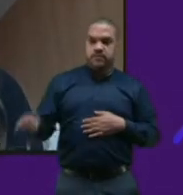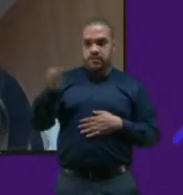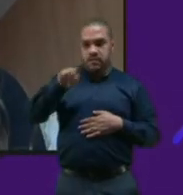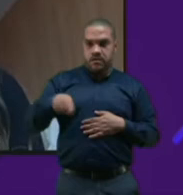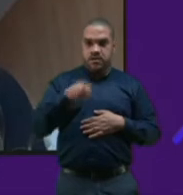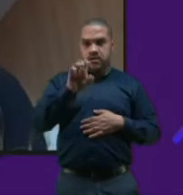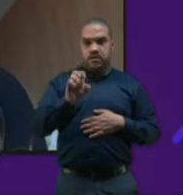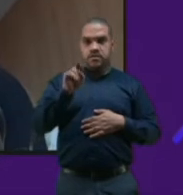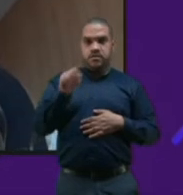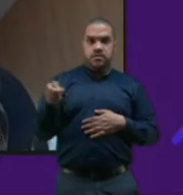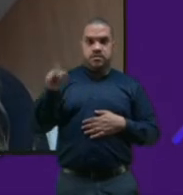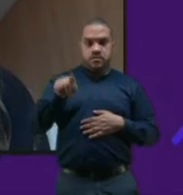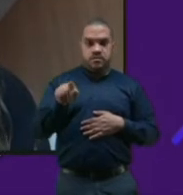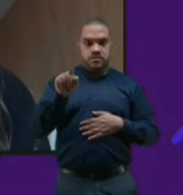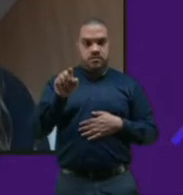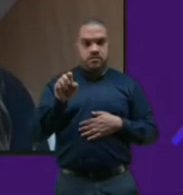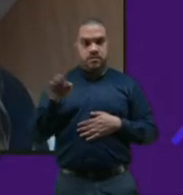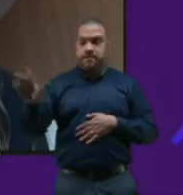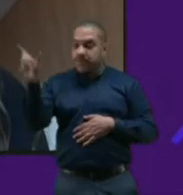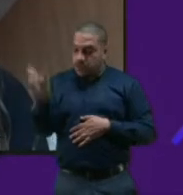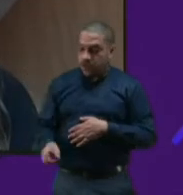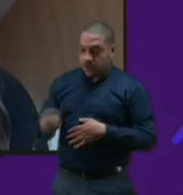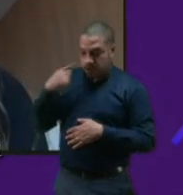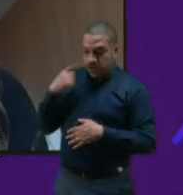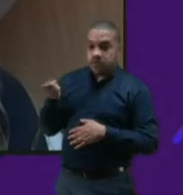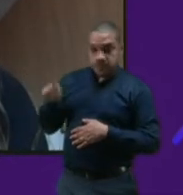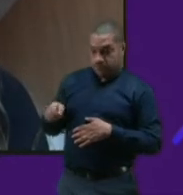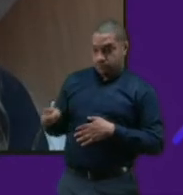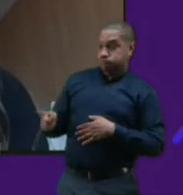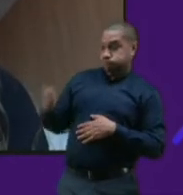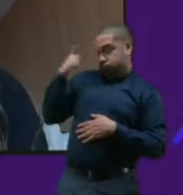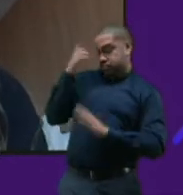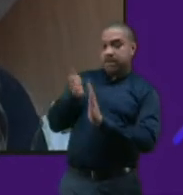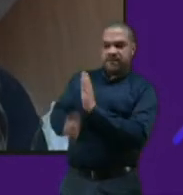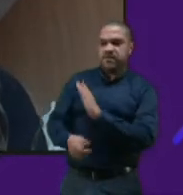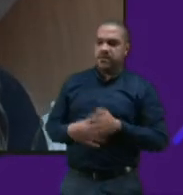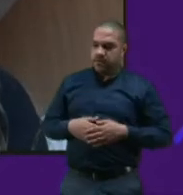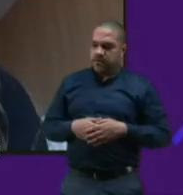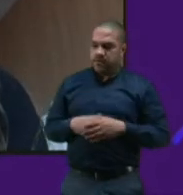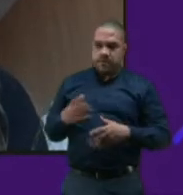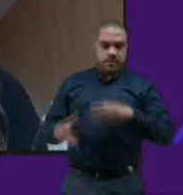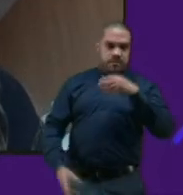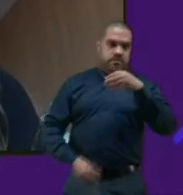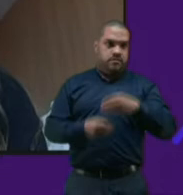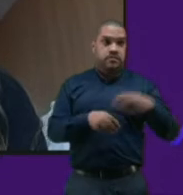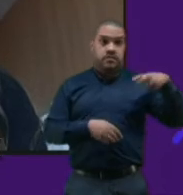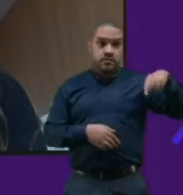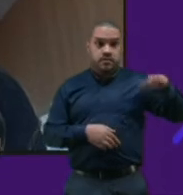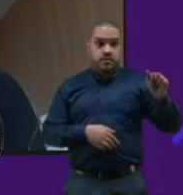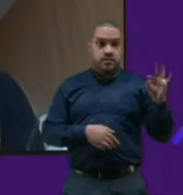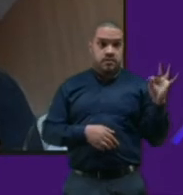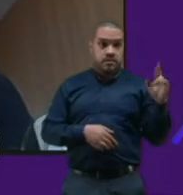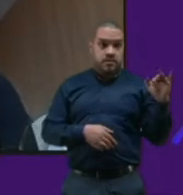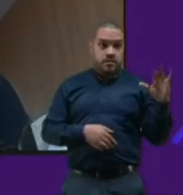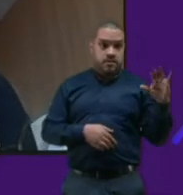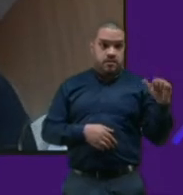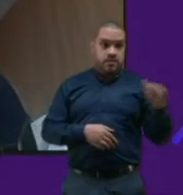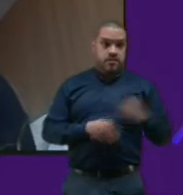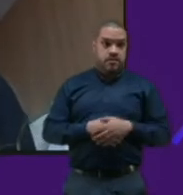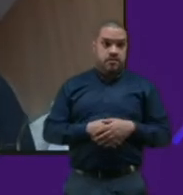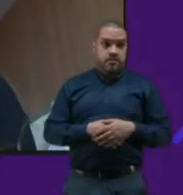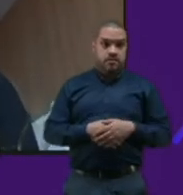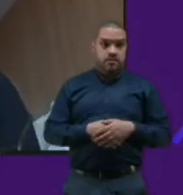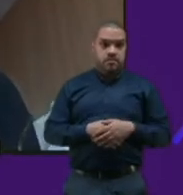Aunque Patria, de alguna manera EWA también es un emprendimiento, ¿no? Entonces ahora nos contarás eso. No, yo he sufrido sí. Lo que han sufrido todos ustedes